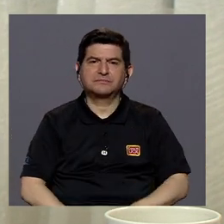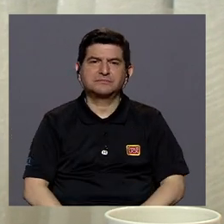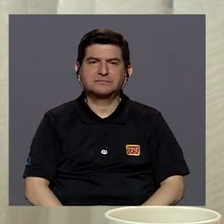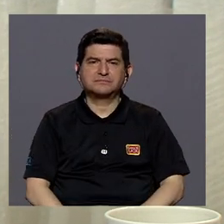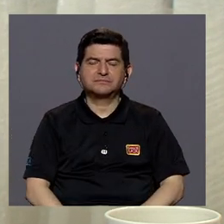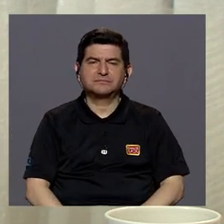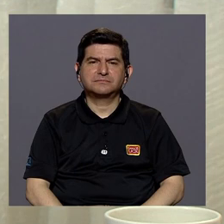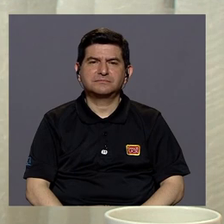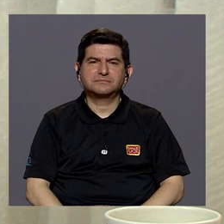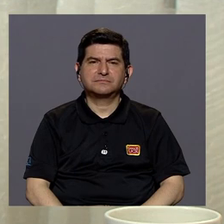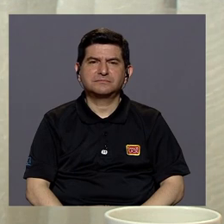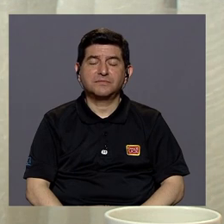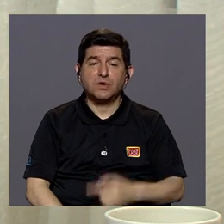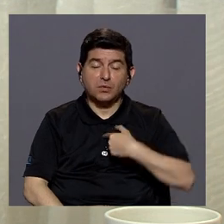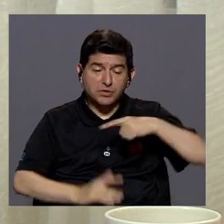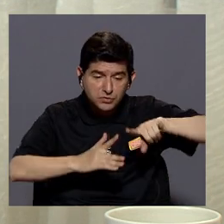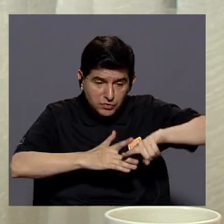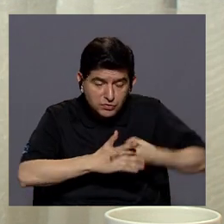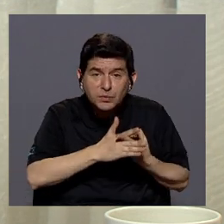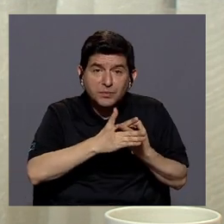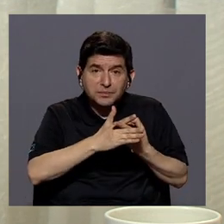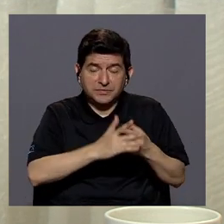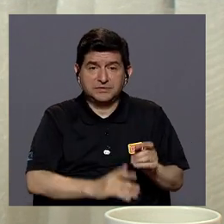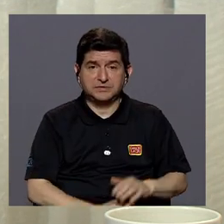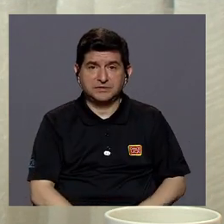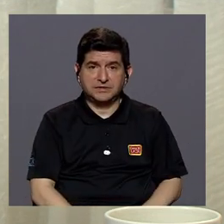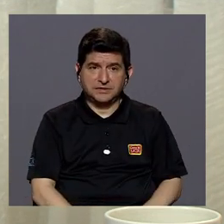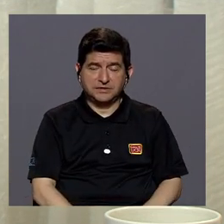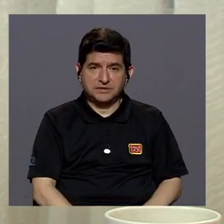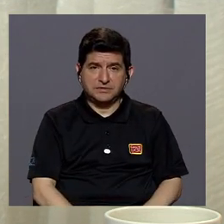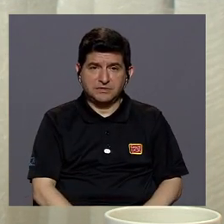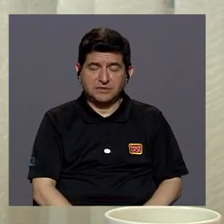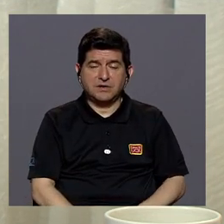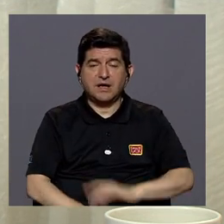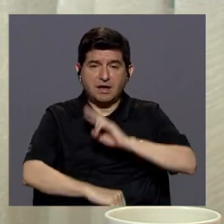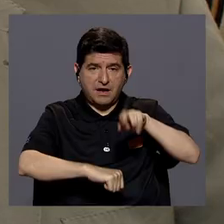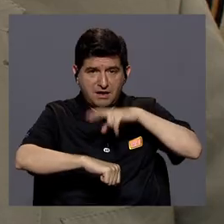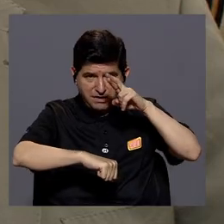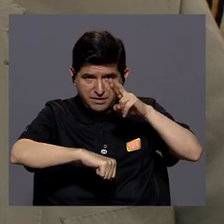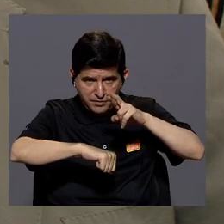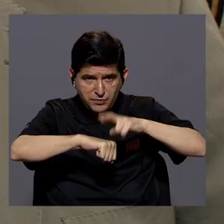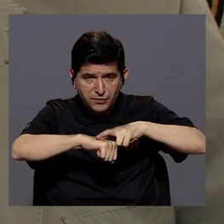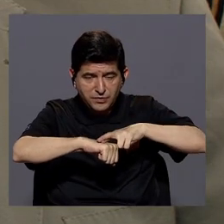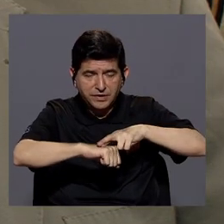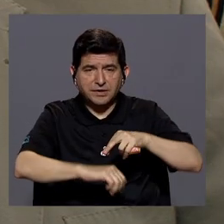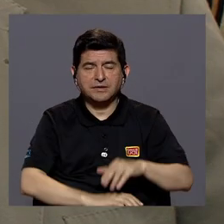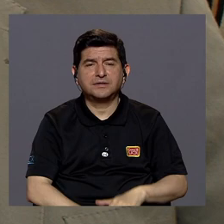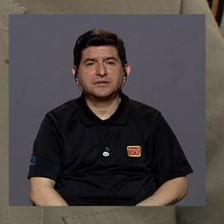fíjese que cuando yo empecé en la República,